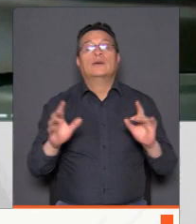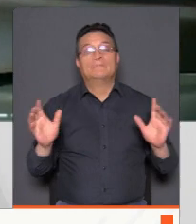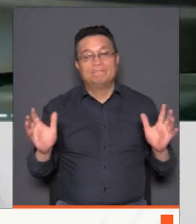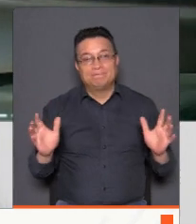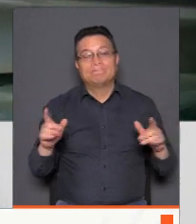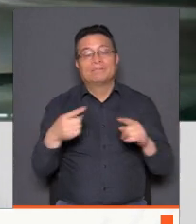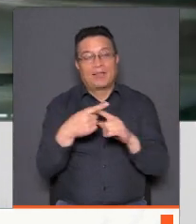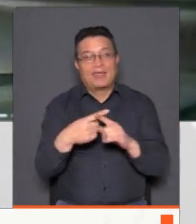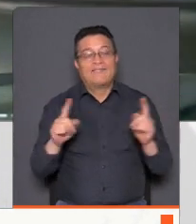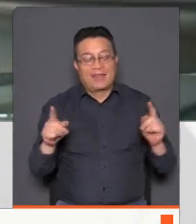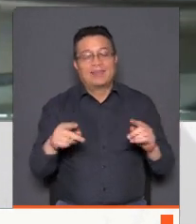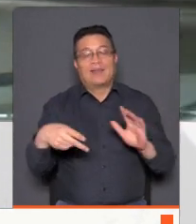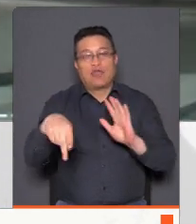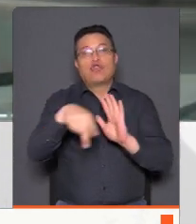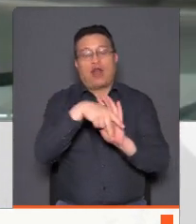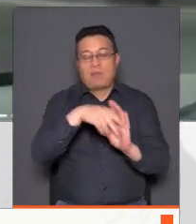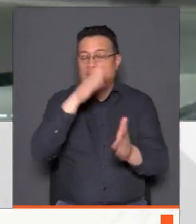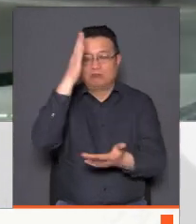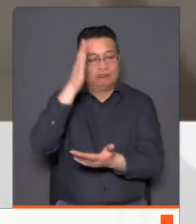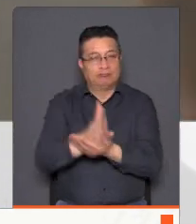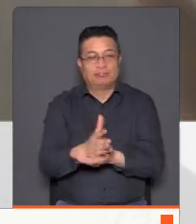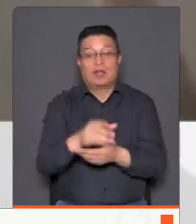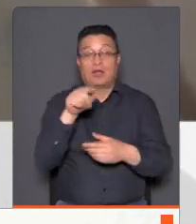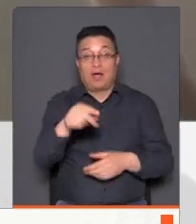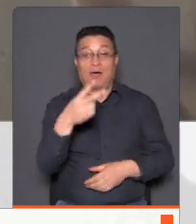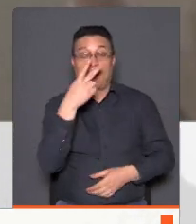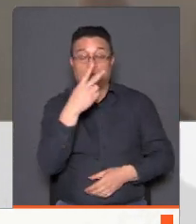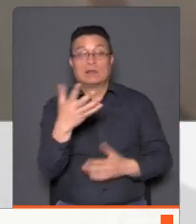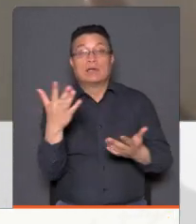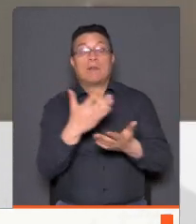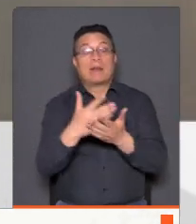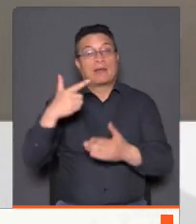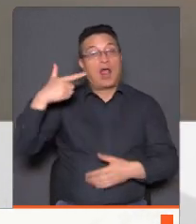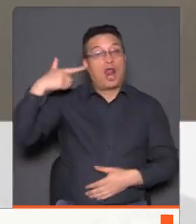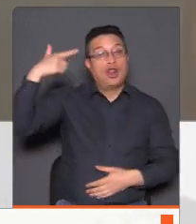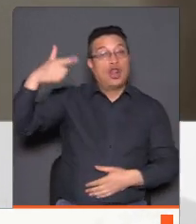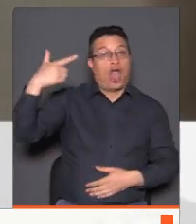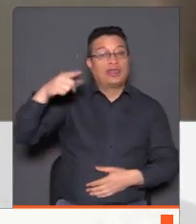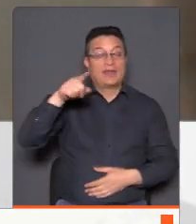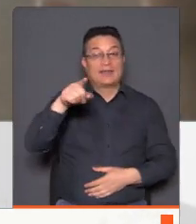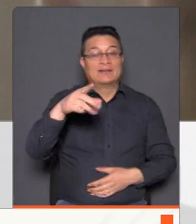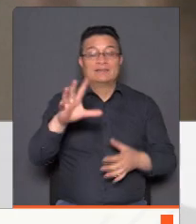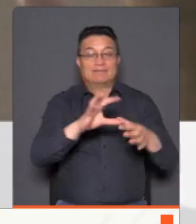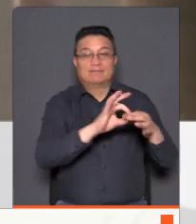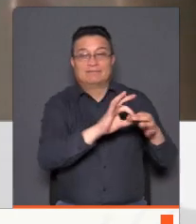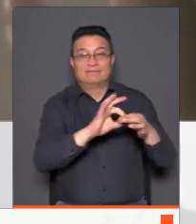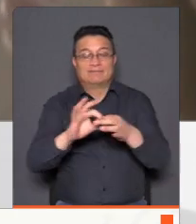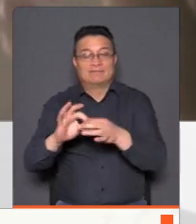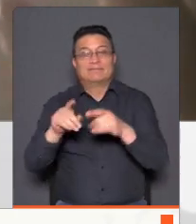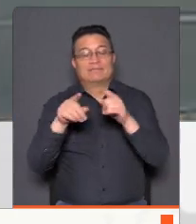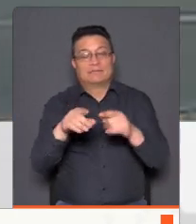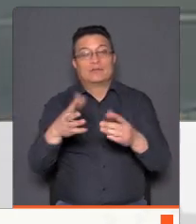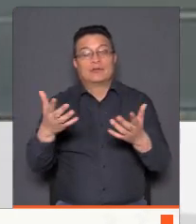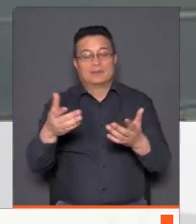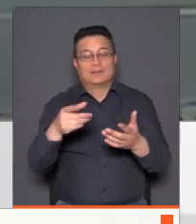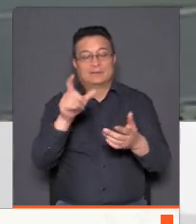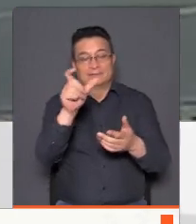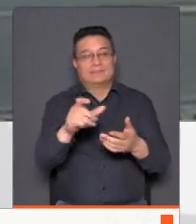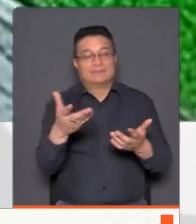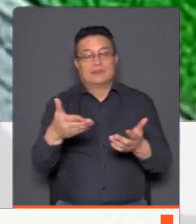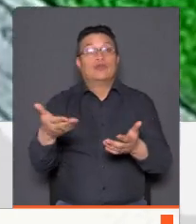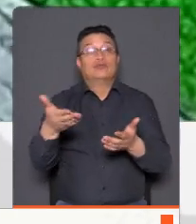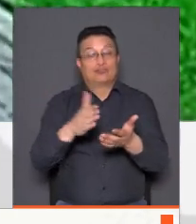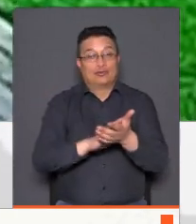ya es de público conocimiento. Ustedes ven hoy día lo que está pasando en Londres con todo el evento que, que van a